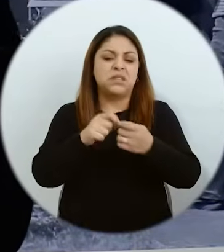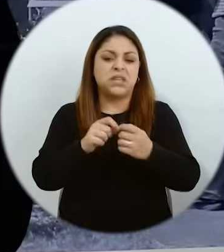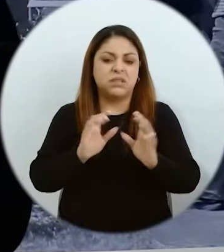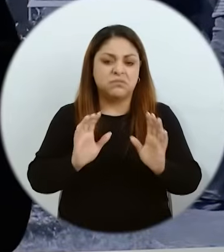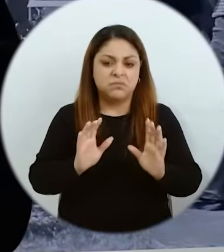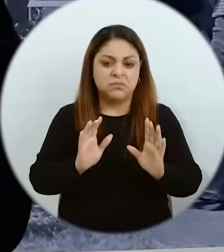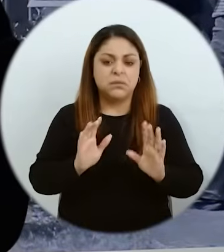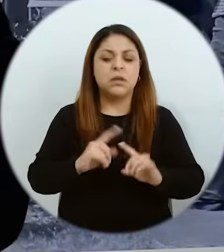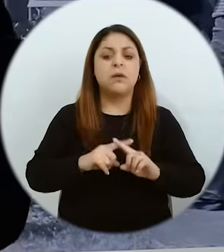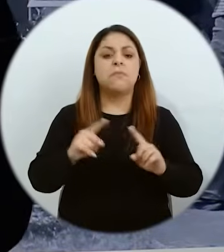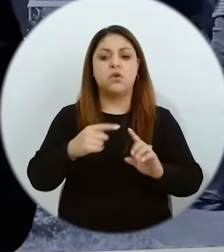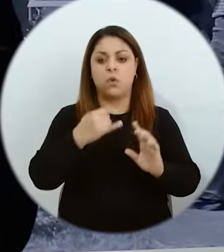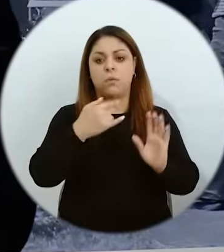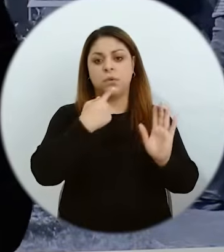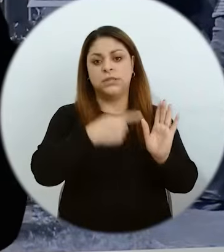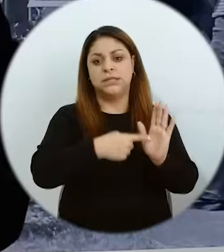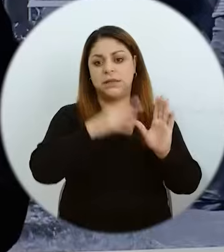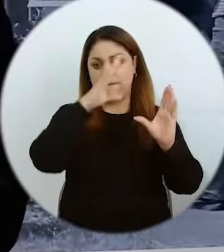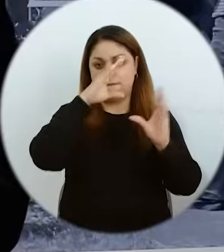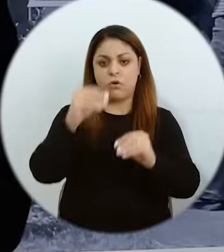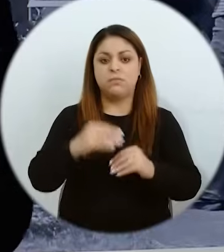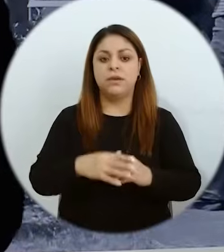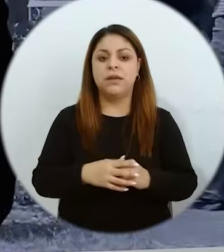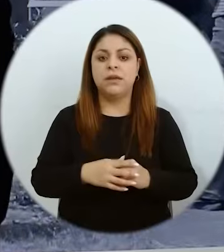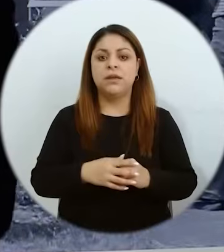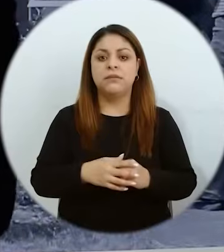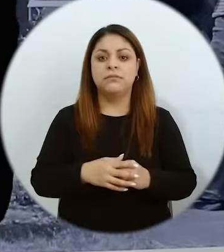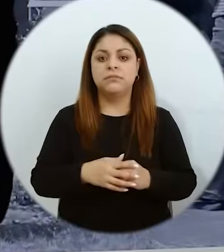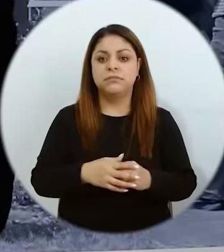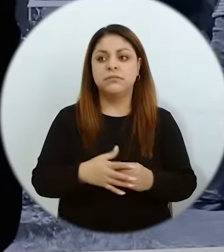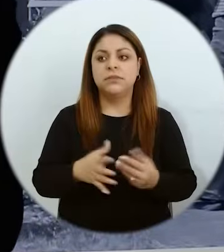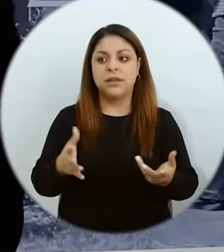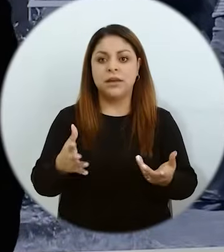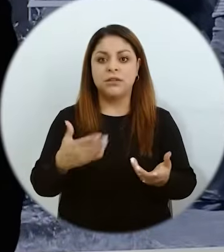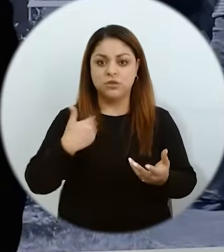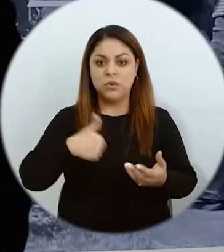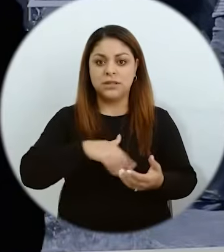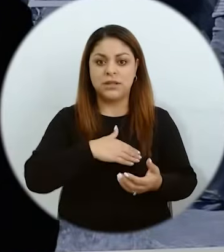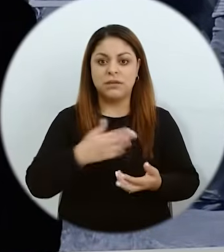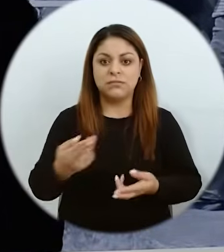el tema de lo que ellos señalan en el informe, que es de nuestra